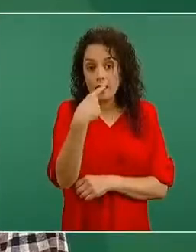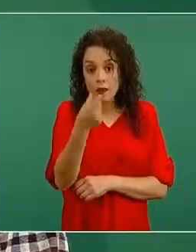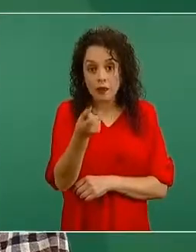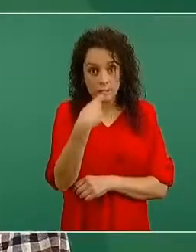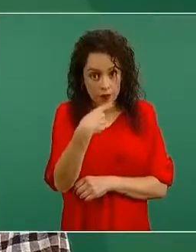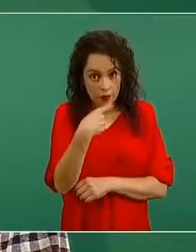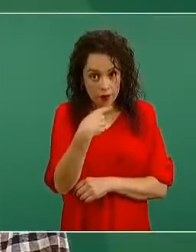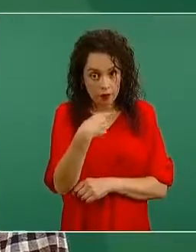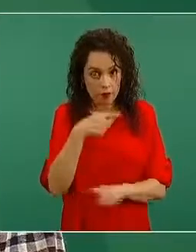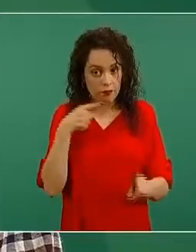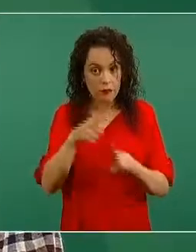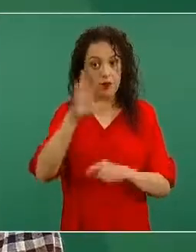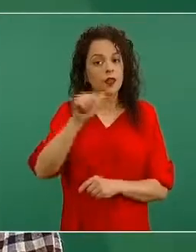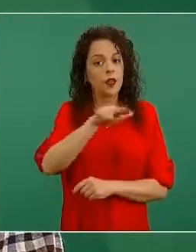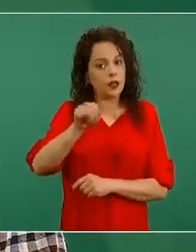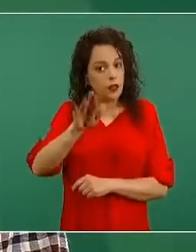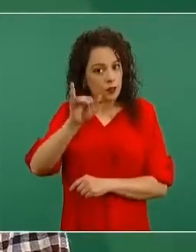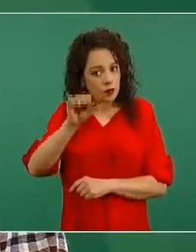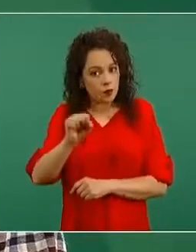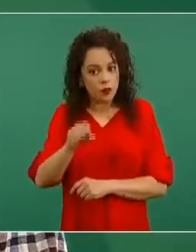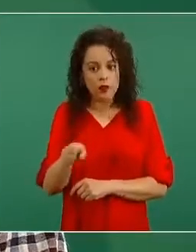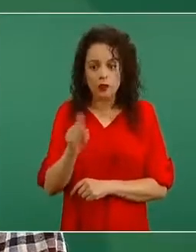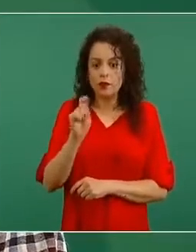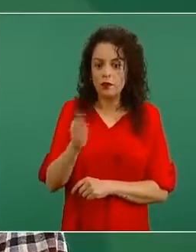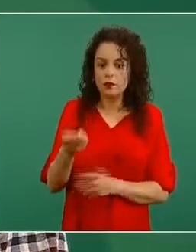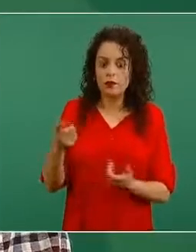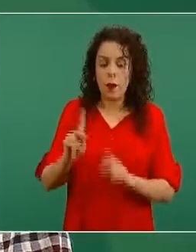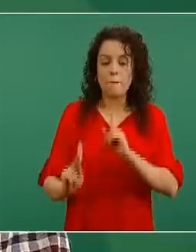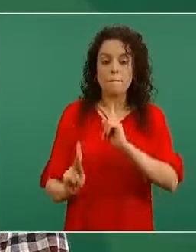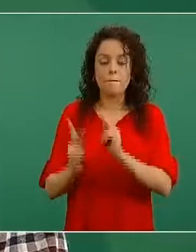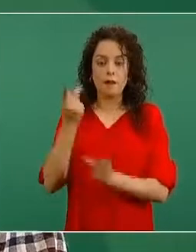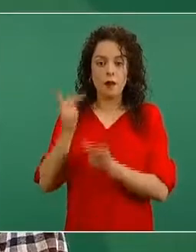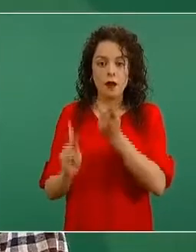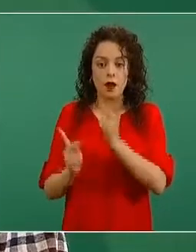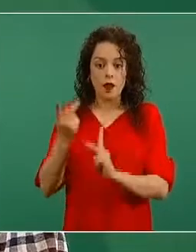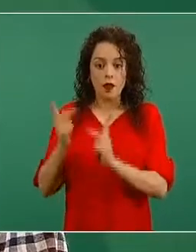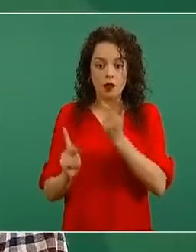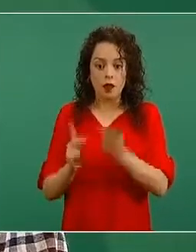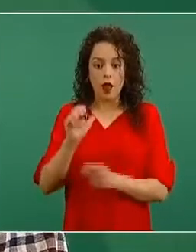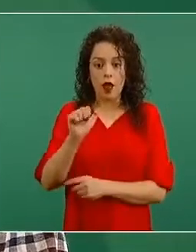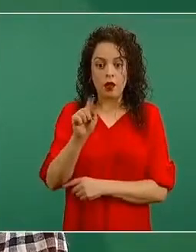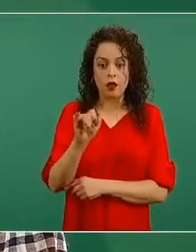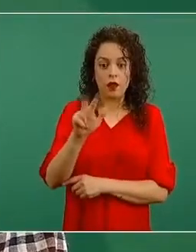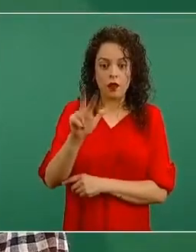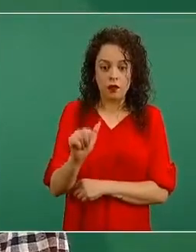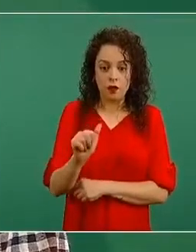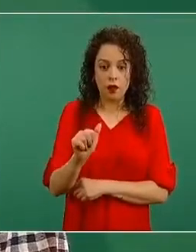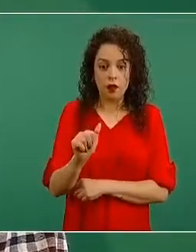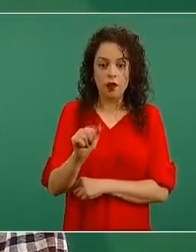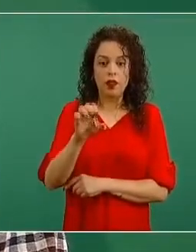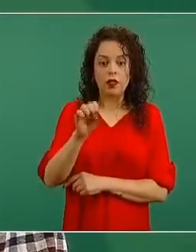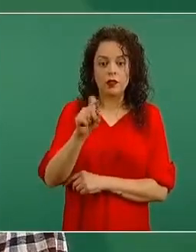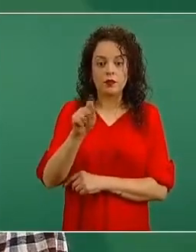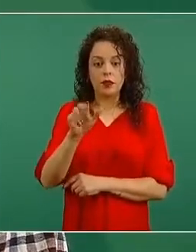de la cannabis. La cannabis es, desde luego, la planta Cannabis sativa y Cannabis especies,